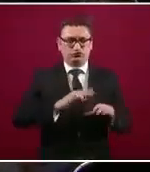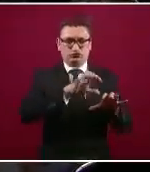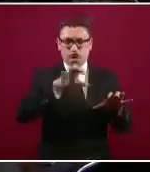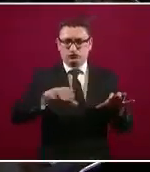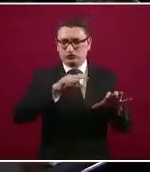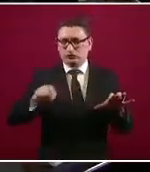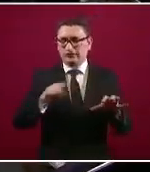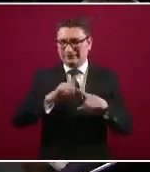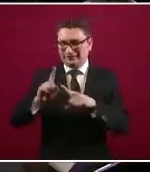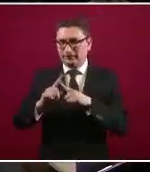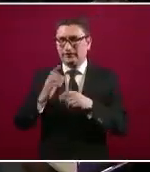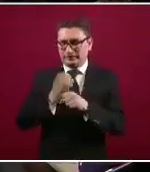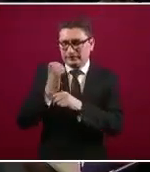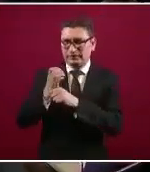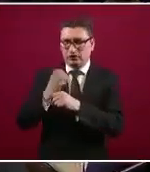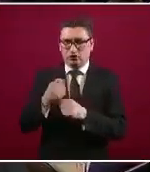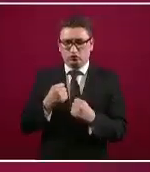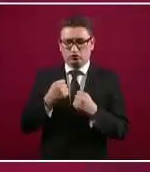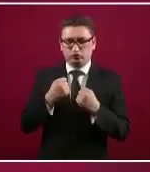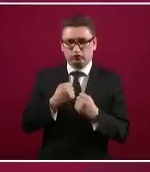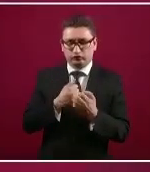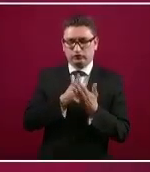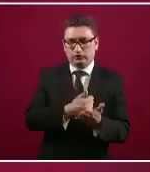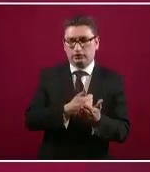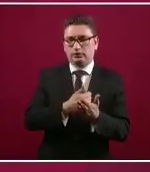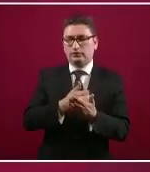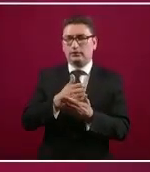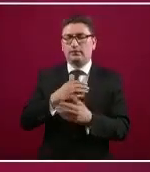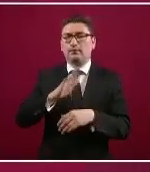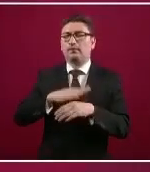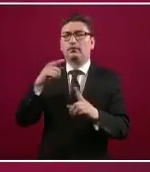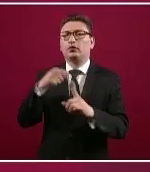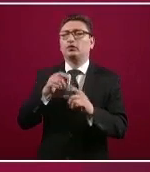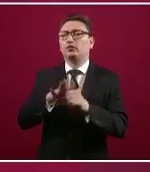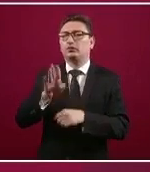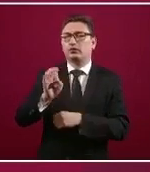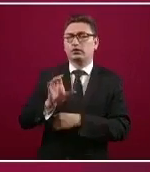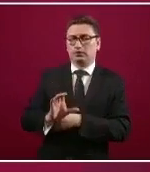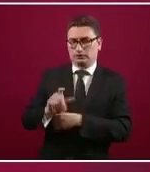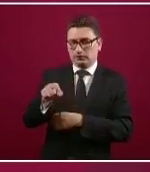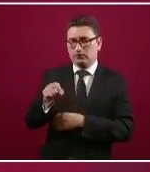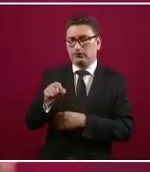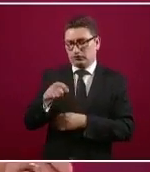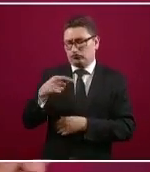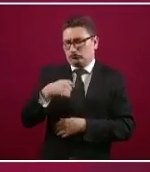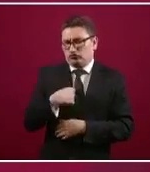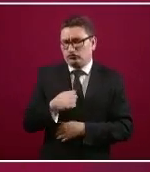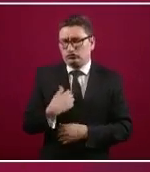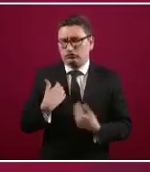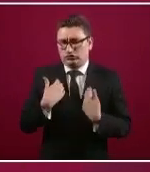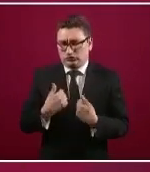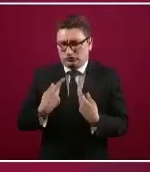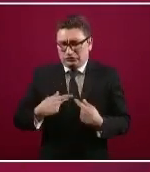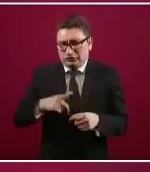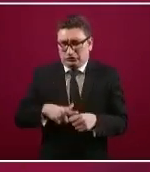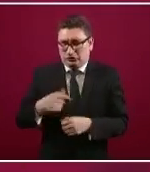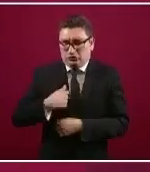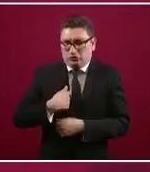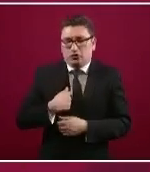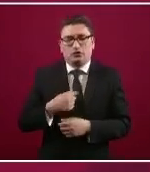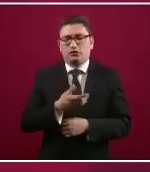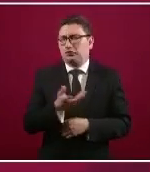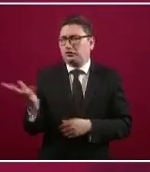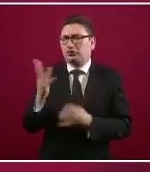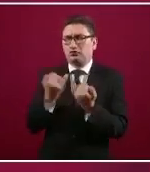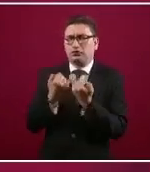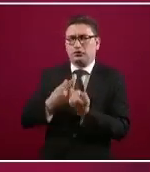estados. Particularmente refieres el tema de Baja California, que en lo personal, no solo yo, sino los